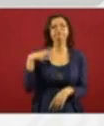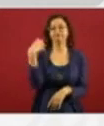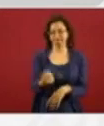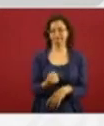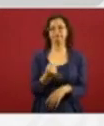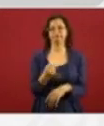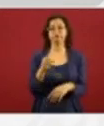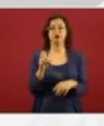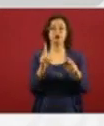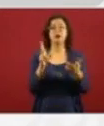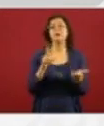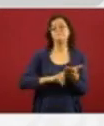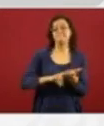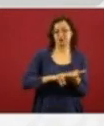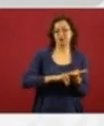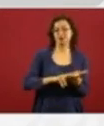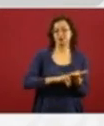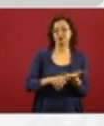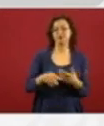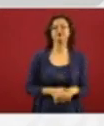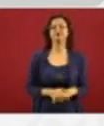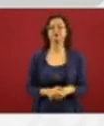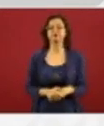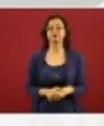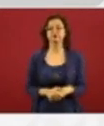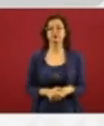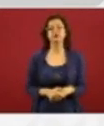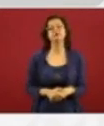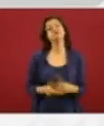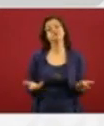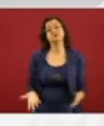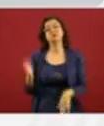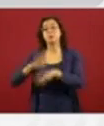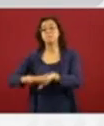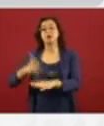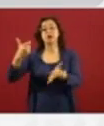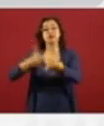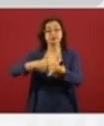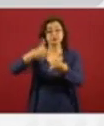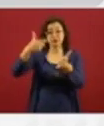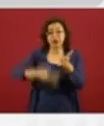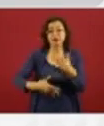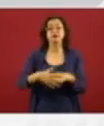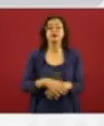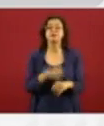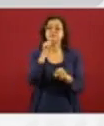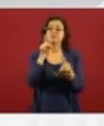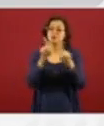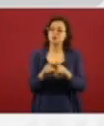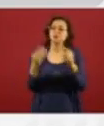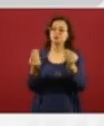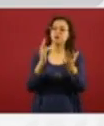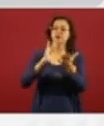gasolina regular. En la gasolina regular, el precio más bajo, que también agradezco a Rocío Nale,